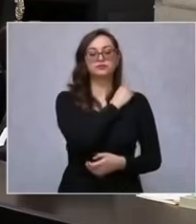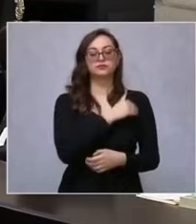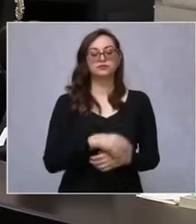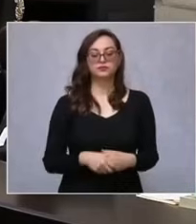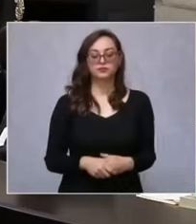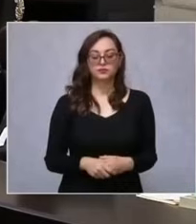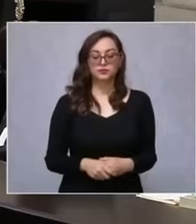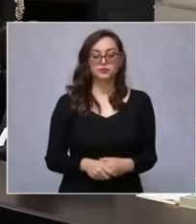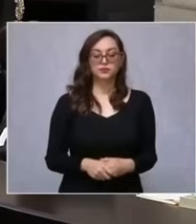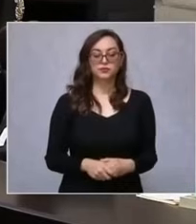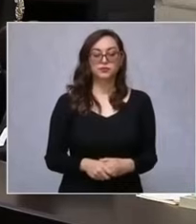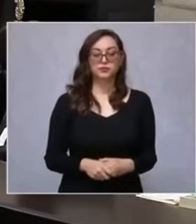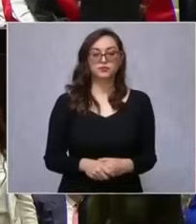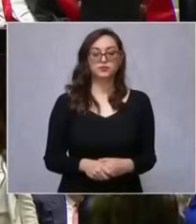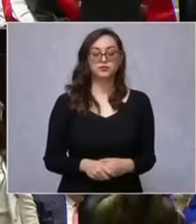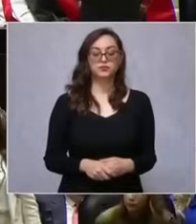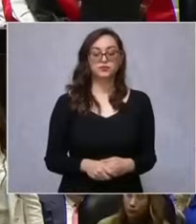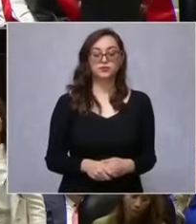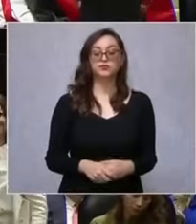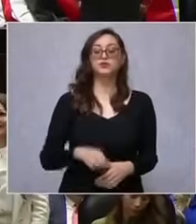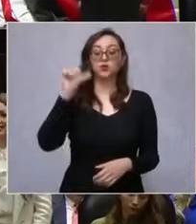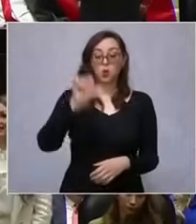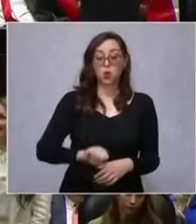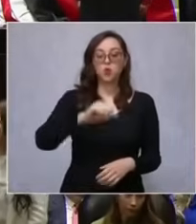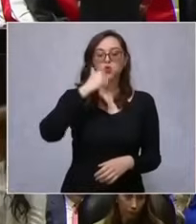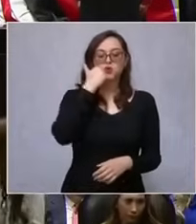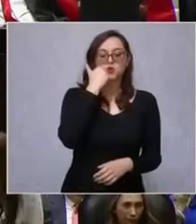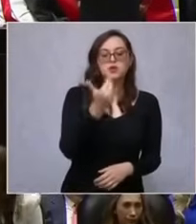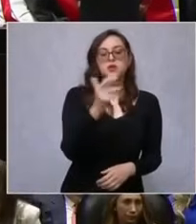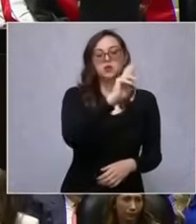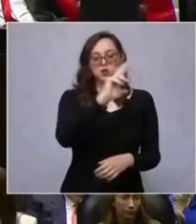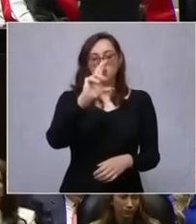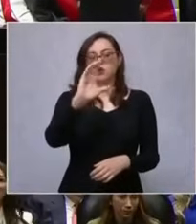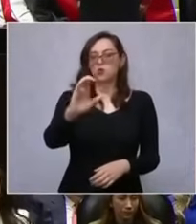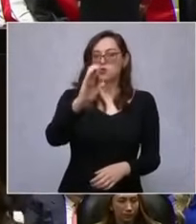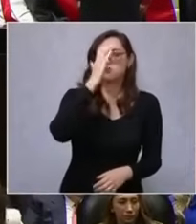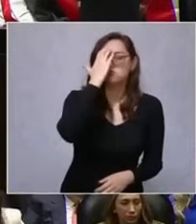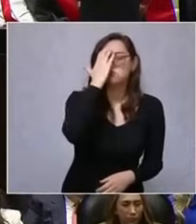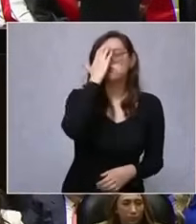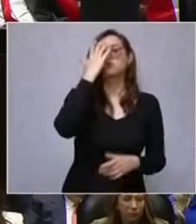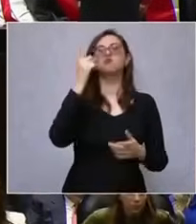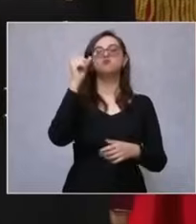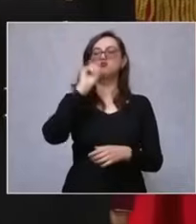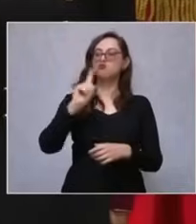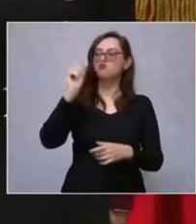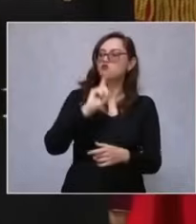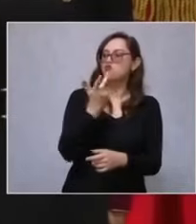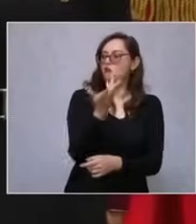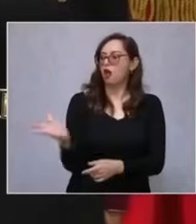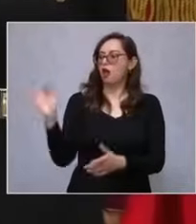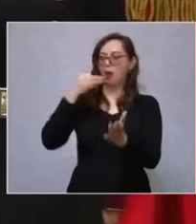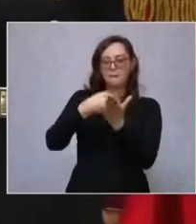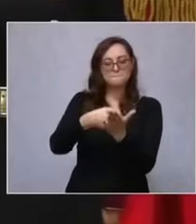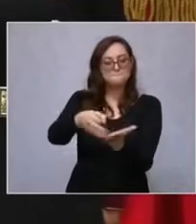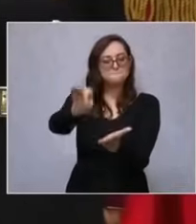lo suficientemente conscientes para saber que estamos no presenciando de los momentos históricos patria, más grandes de México. A las Así que mismo.